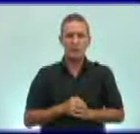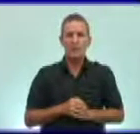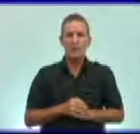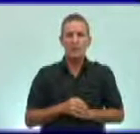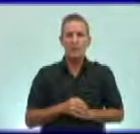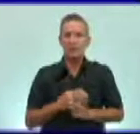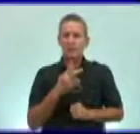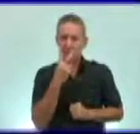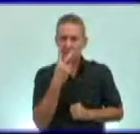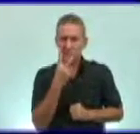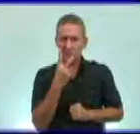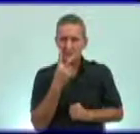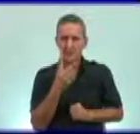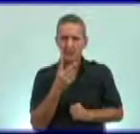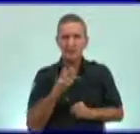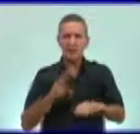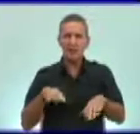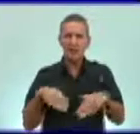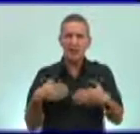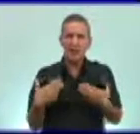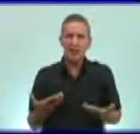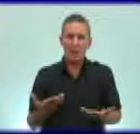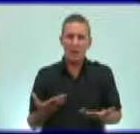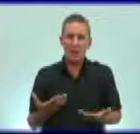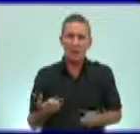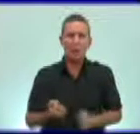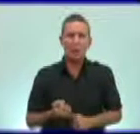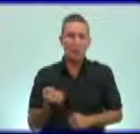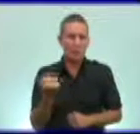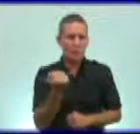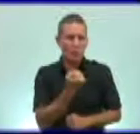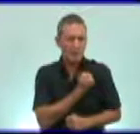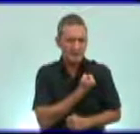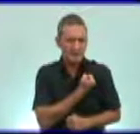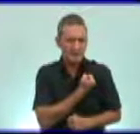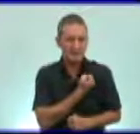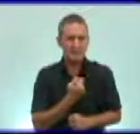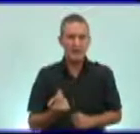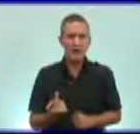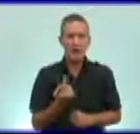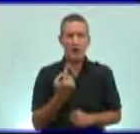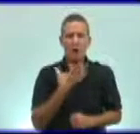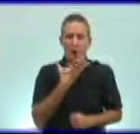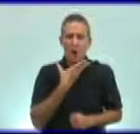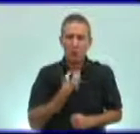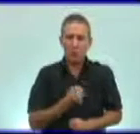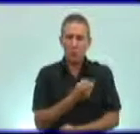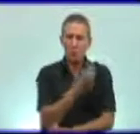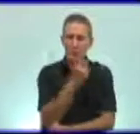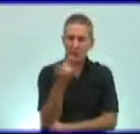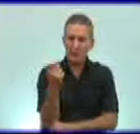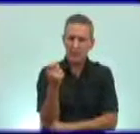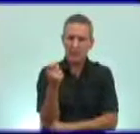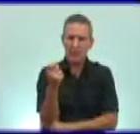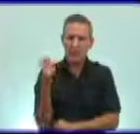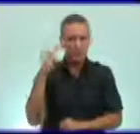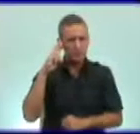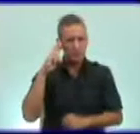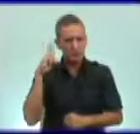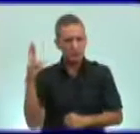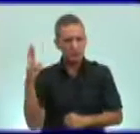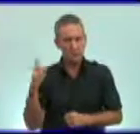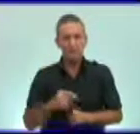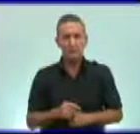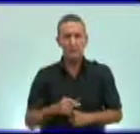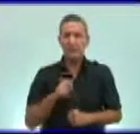haber asesinado a un joven maestro de 18 años. Por lo tanto, esa es la respuesta, esos son los elementos causales y